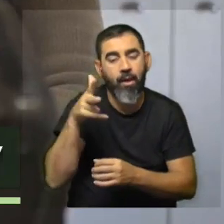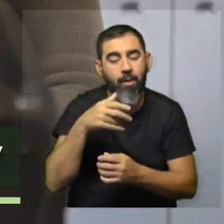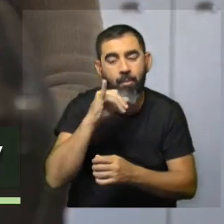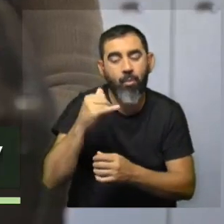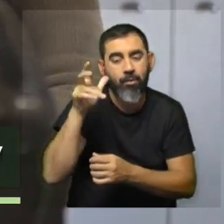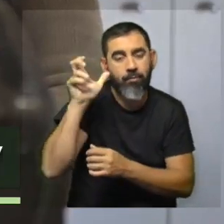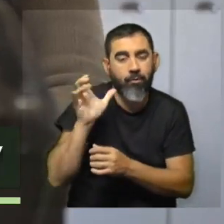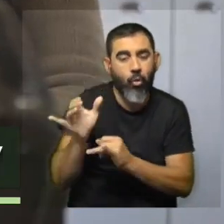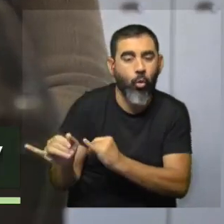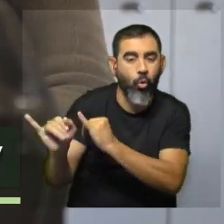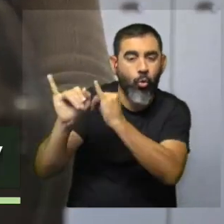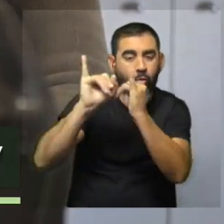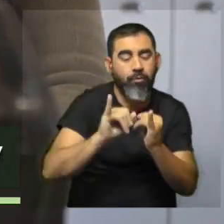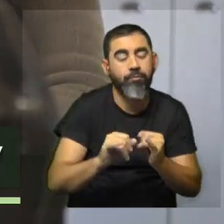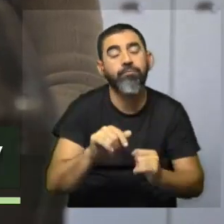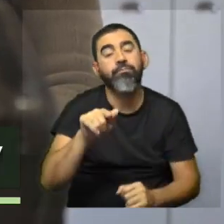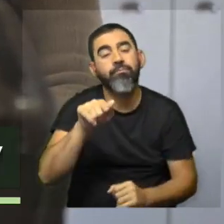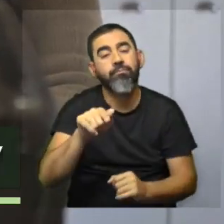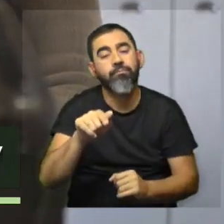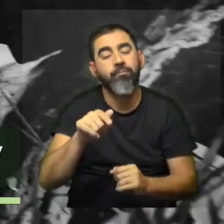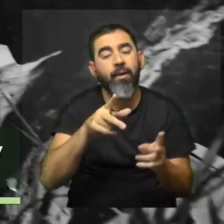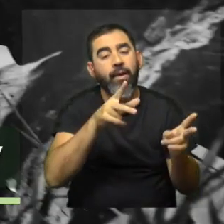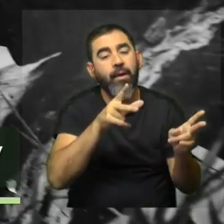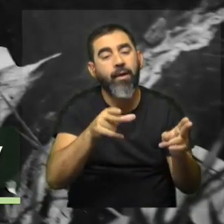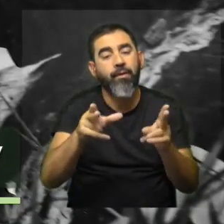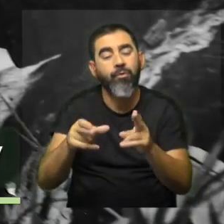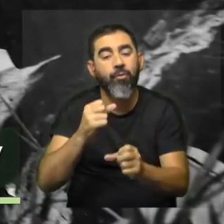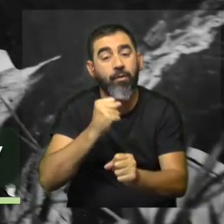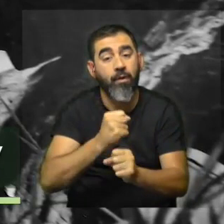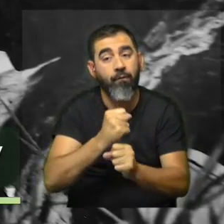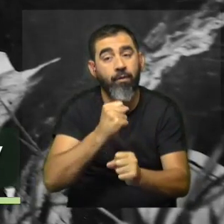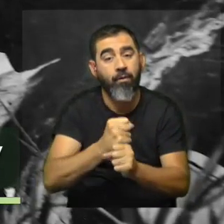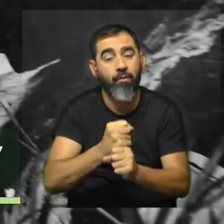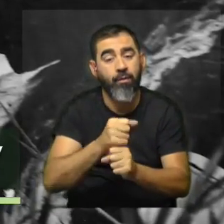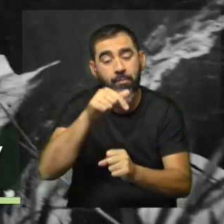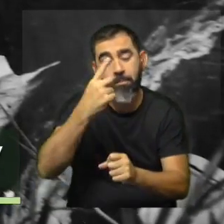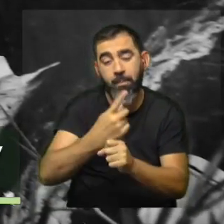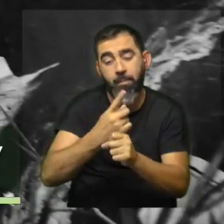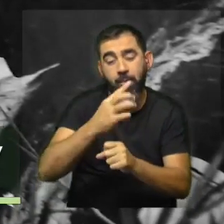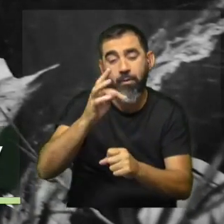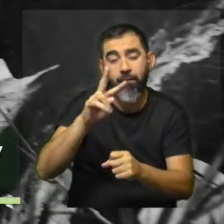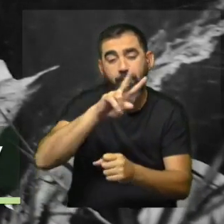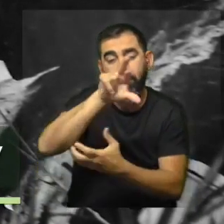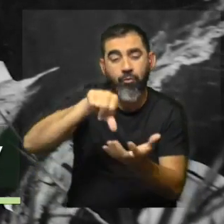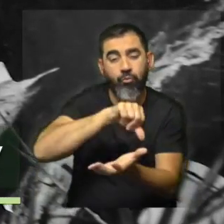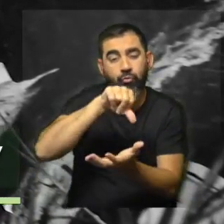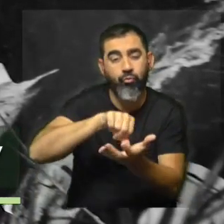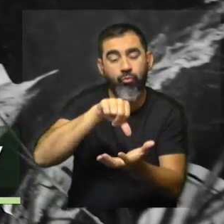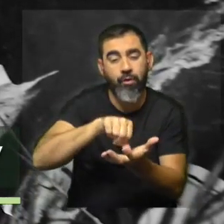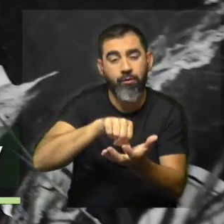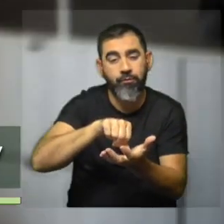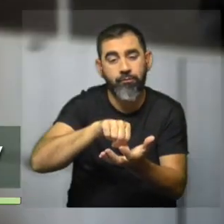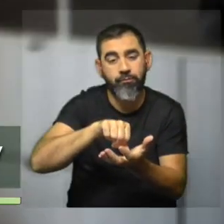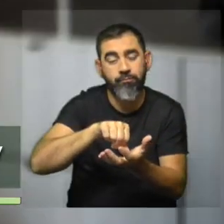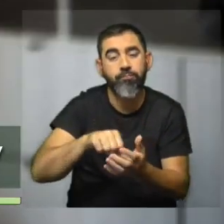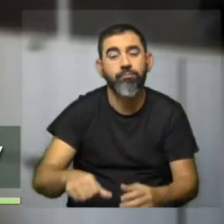tema de la fotografía en aquel momento. Era un poco editor, un trabajador de los primeros de esta casa, ¿no? De TV Ciudad, de los que hizo los